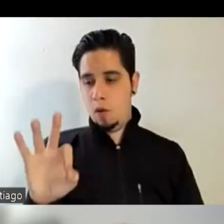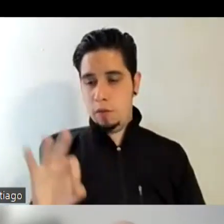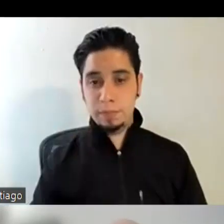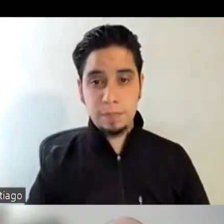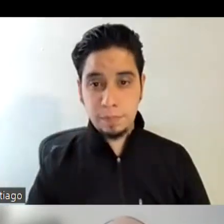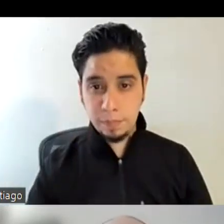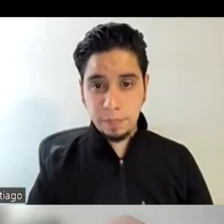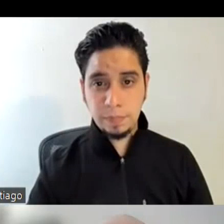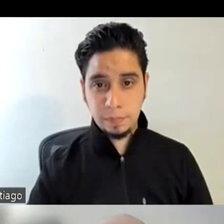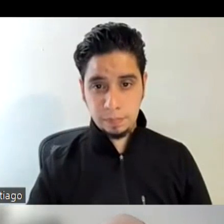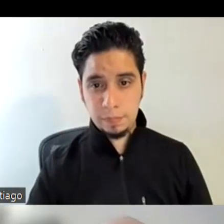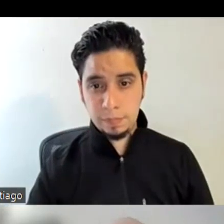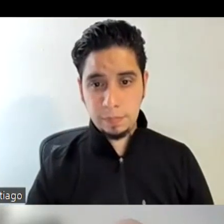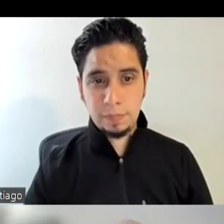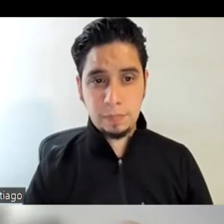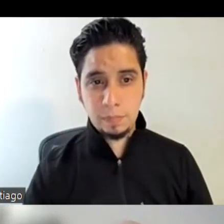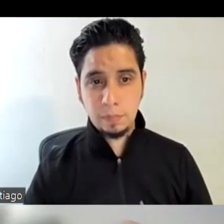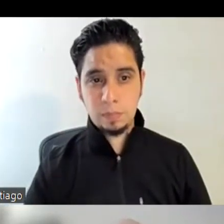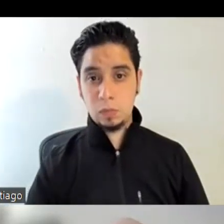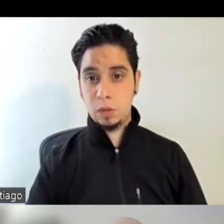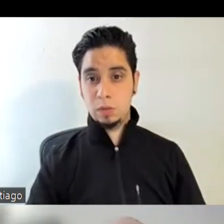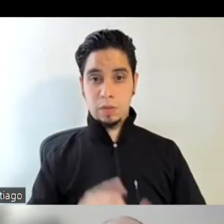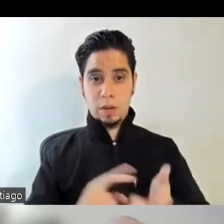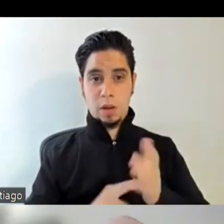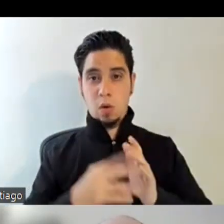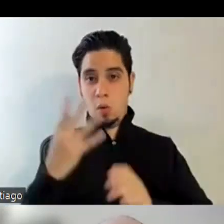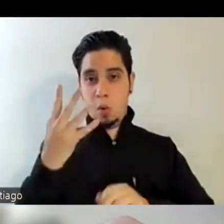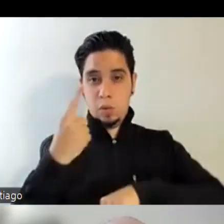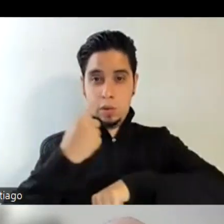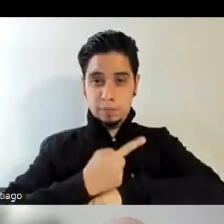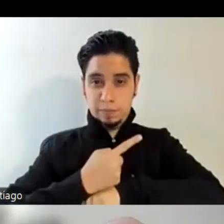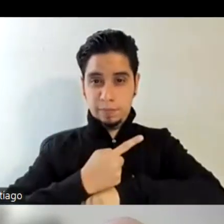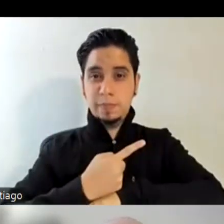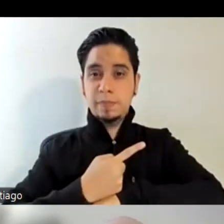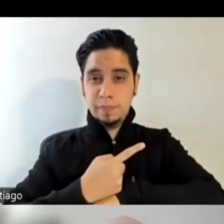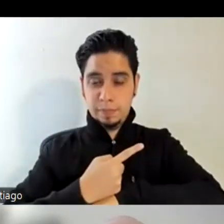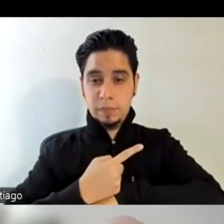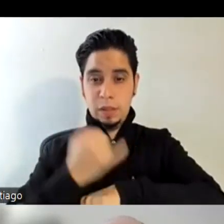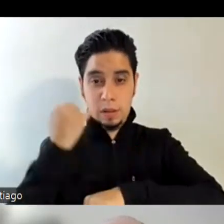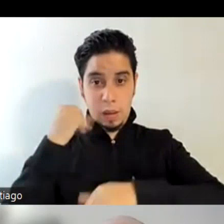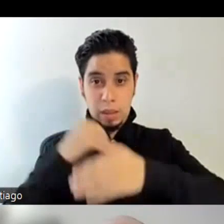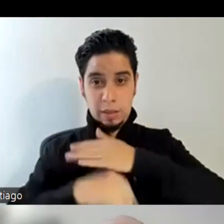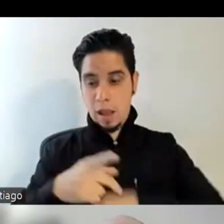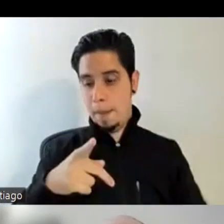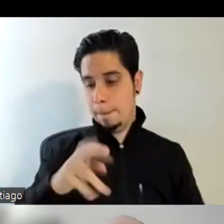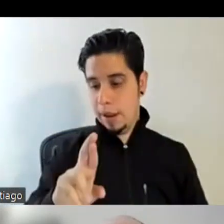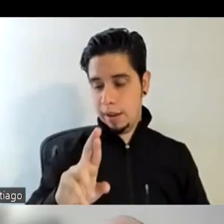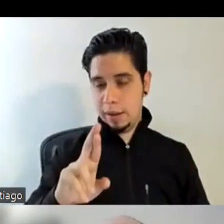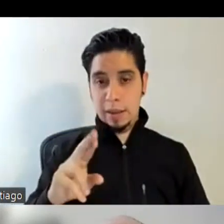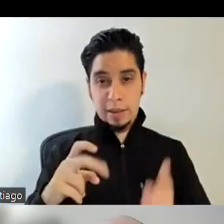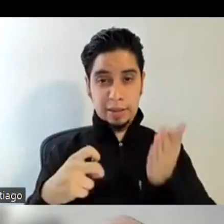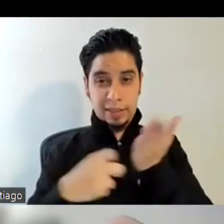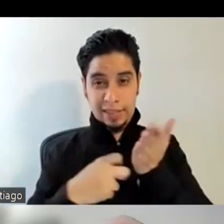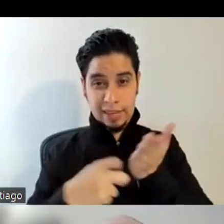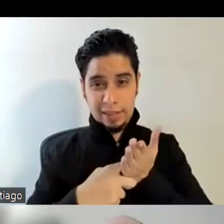Así que... Sí, pues, si entra, quedan cuatro días. Mira, si entra PR Ticket, compra su boleto entre